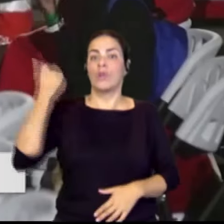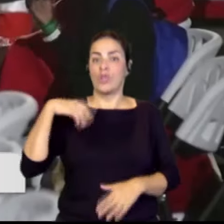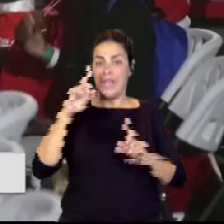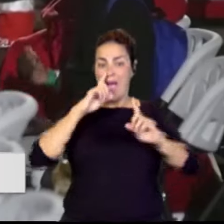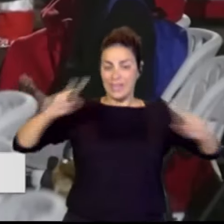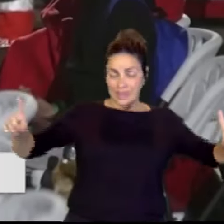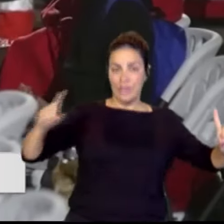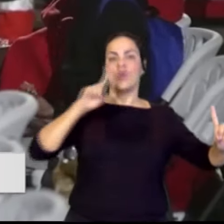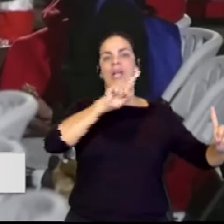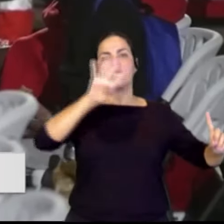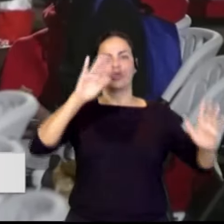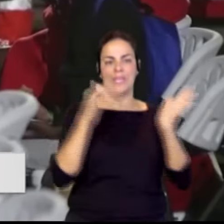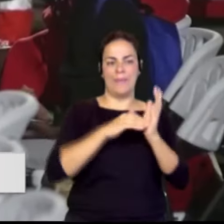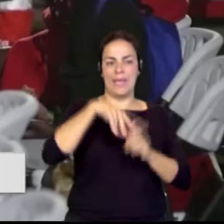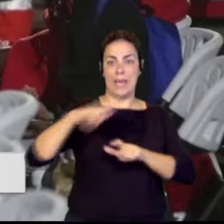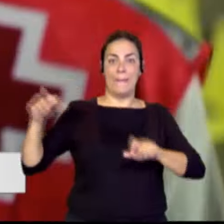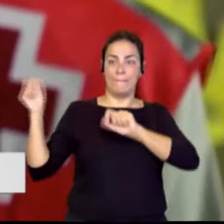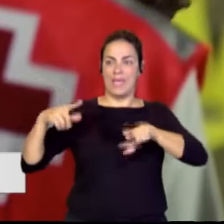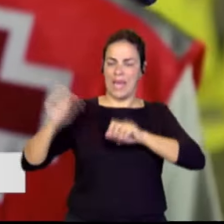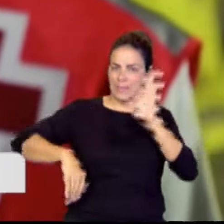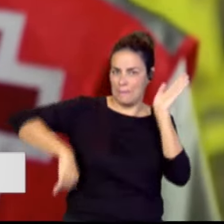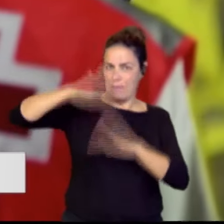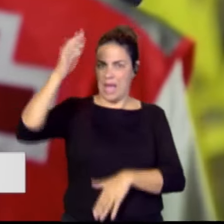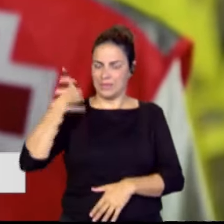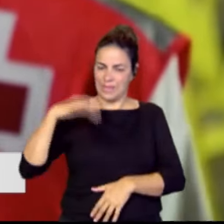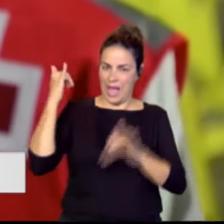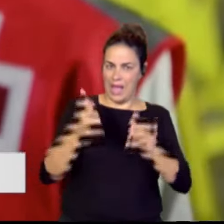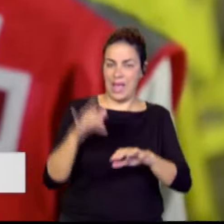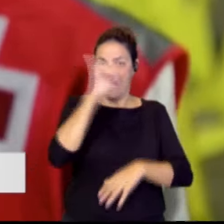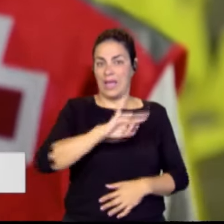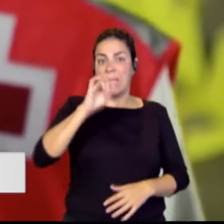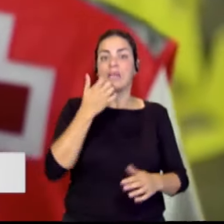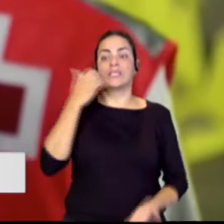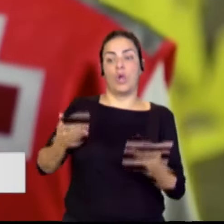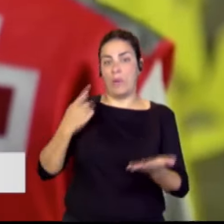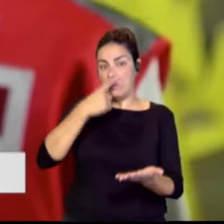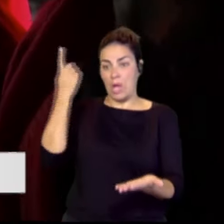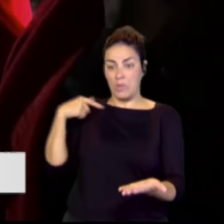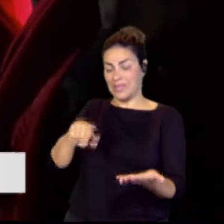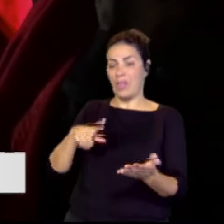Canarias en lo que va de año seis veces más que en el mismo periodo de